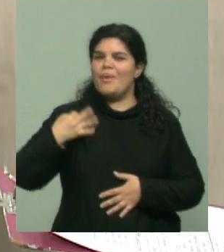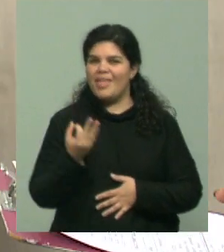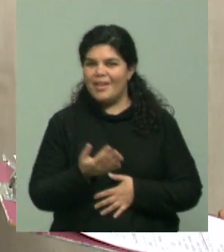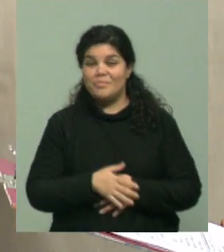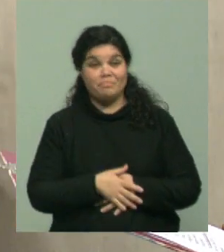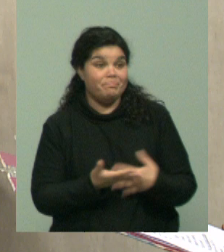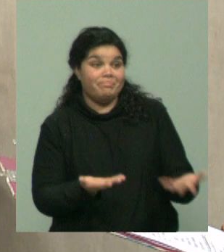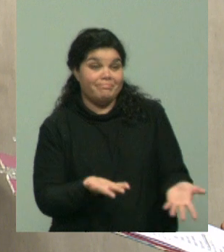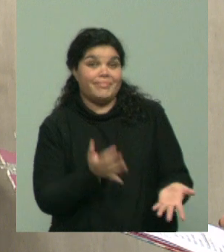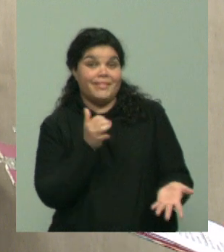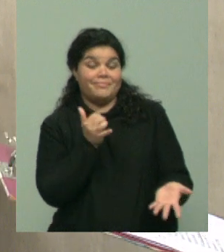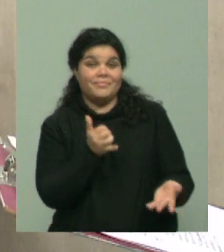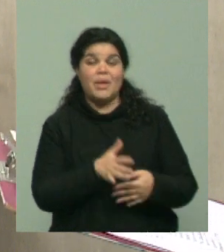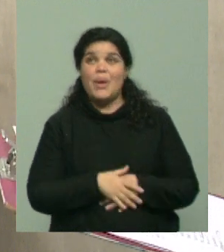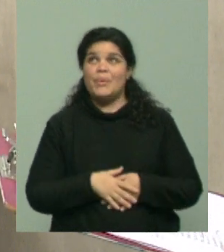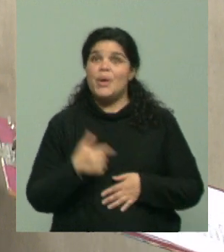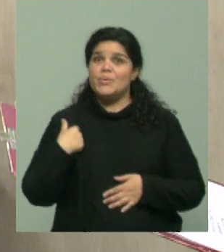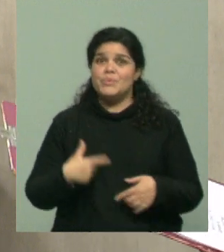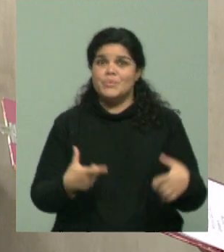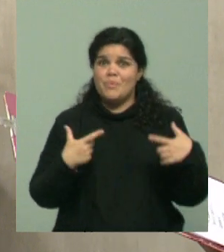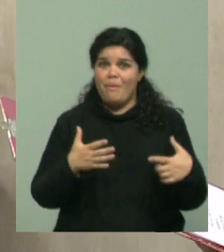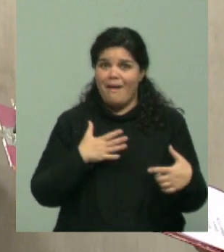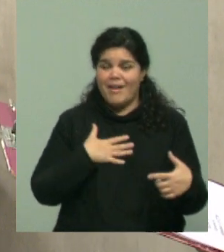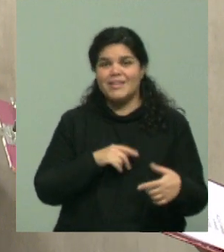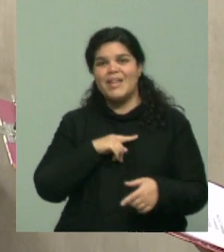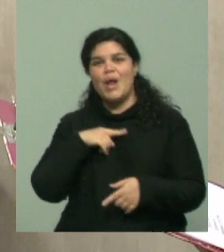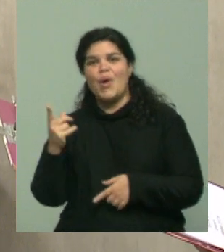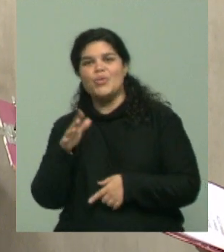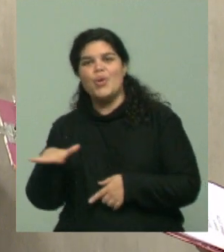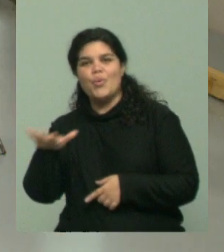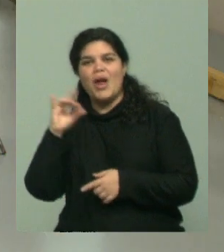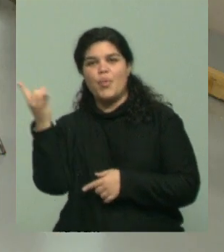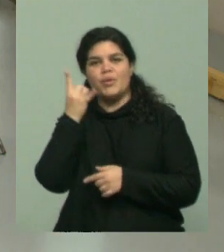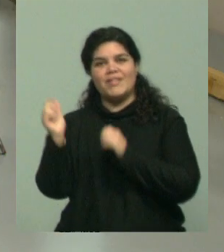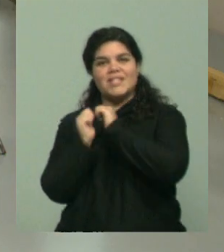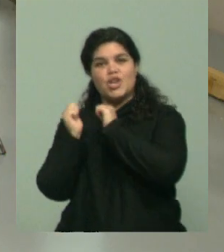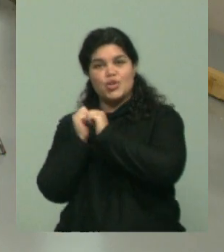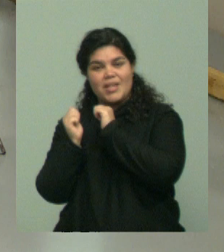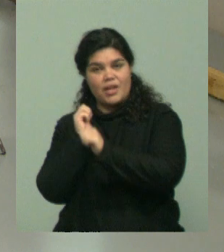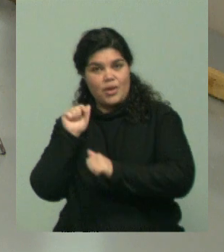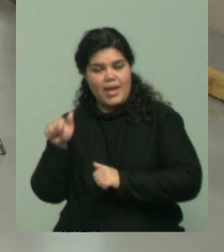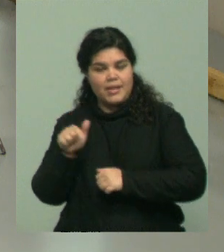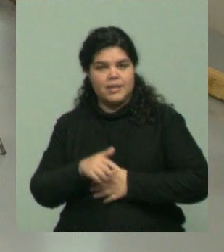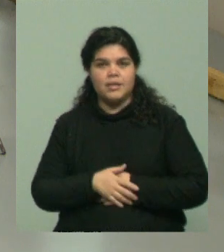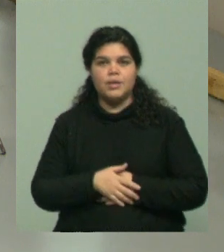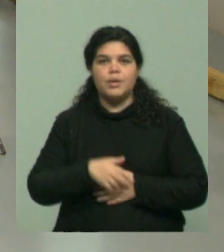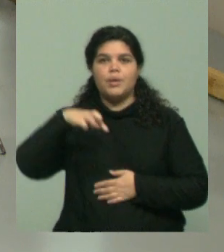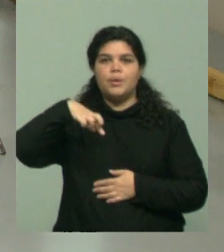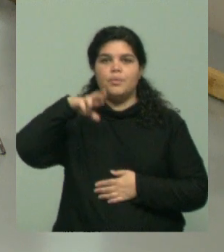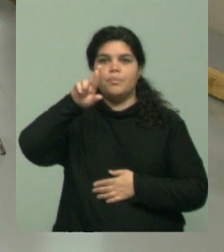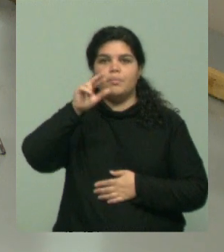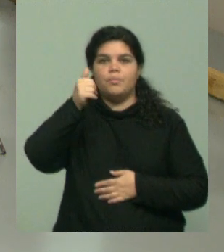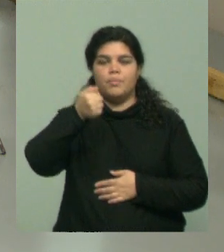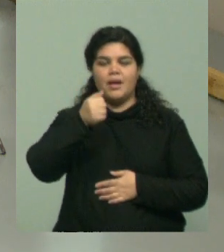tuve la suerte de hacer un posgrado ahí en la Universidad del Gran Rosario, uh-huh, sobre pranayama. Uh-huh. Pranayama